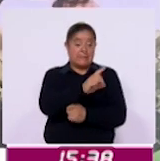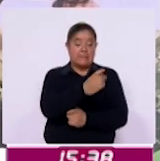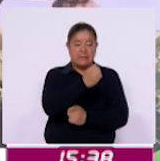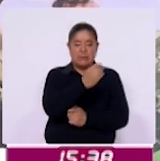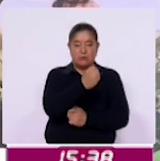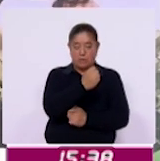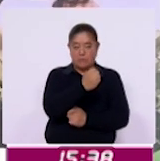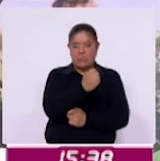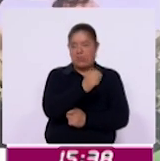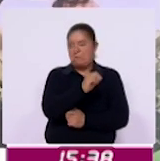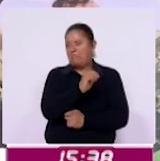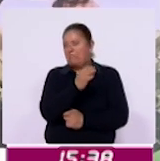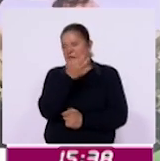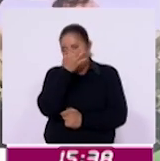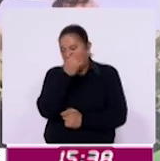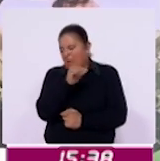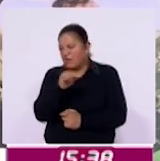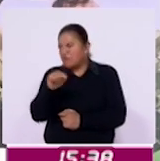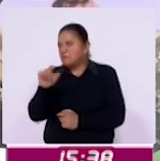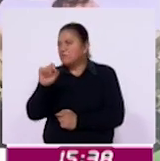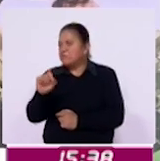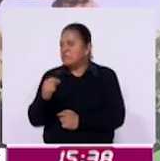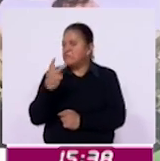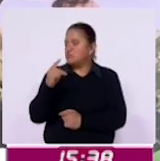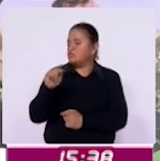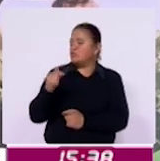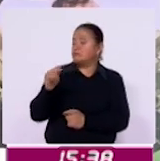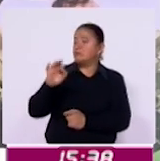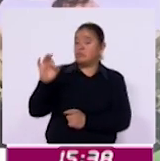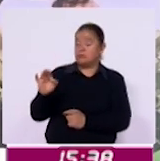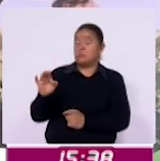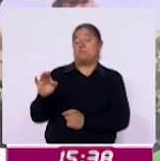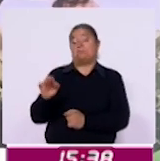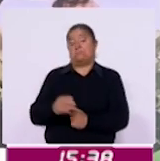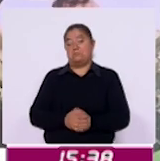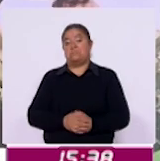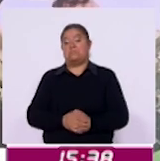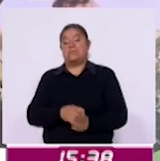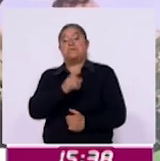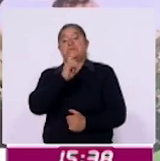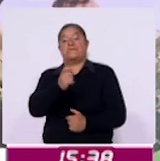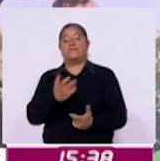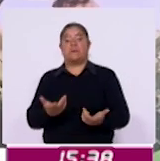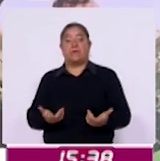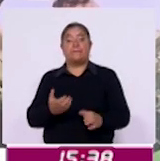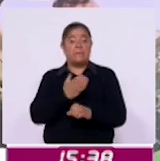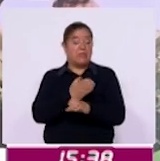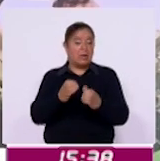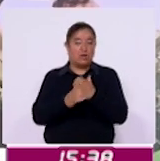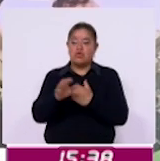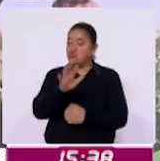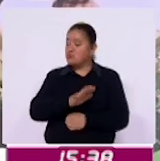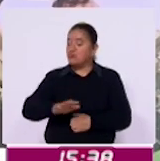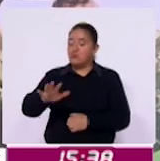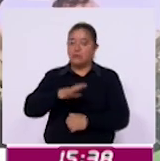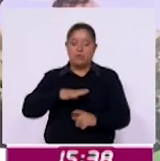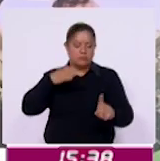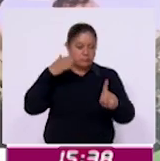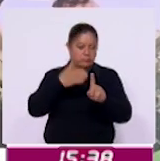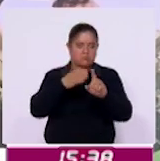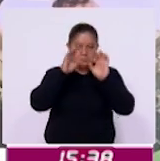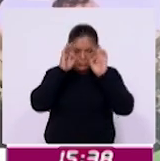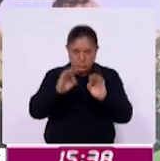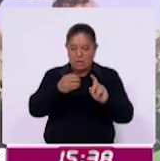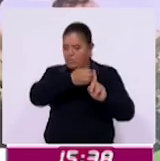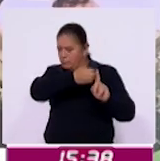casi al 22.7%. Y esto habla de que las cosas se están haciendo de manera concreta, correcta y